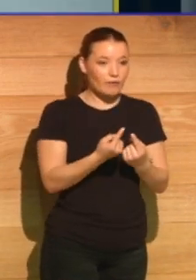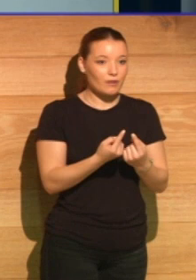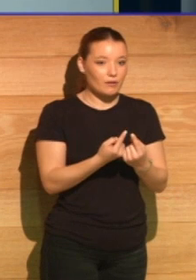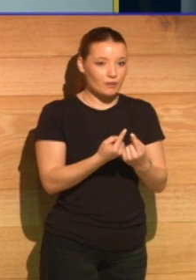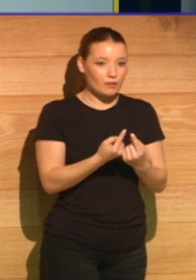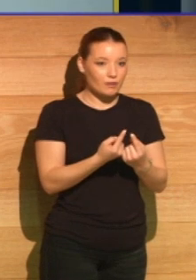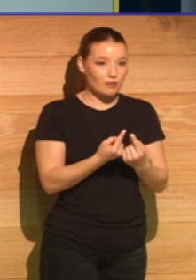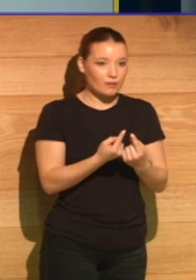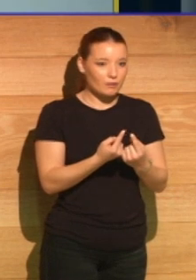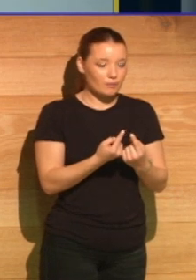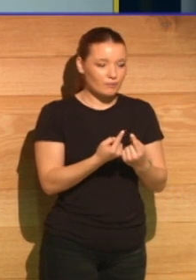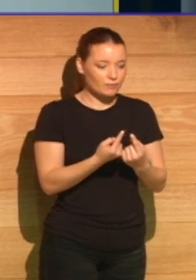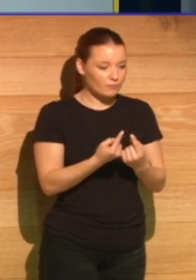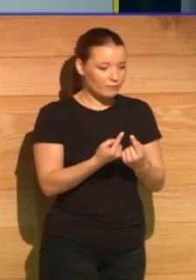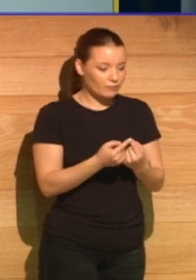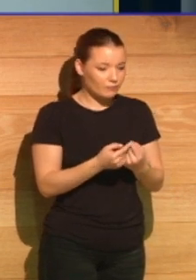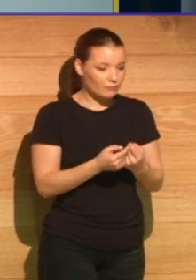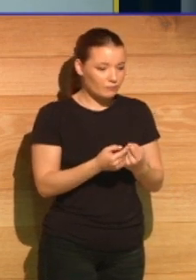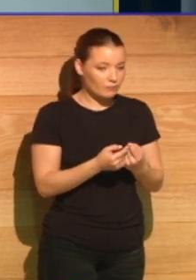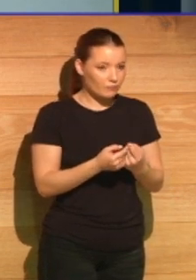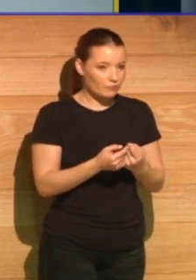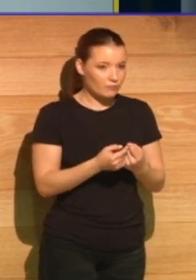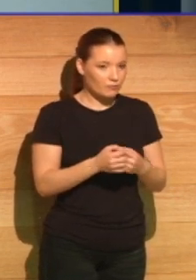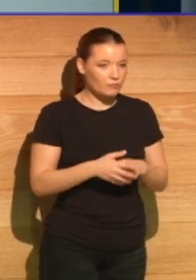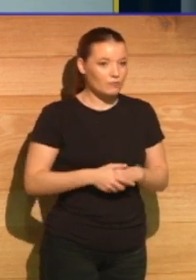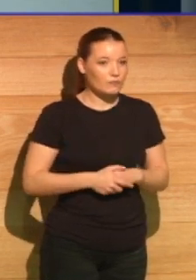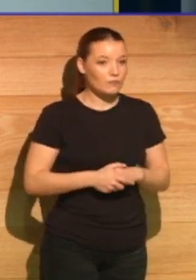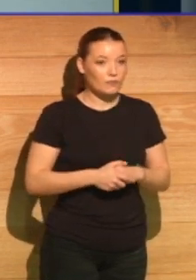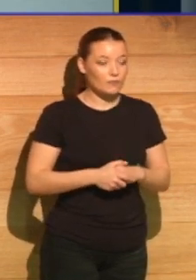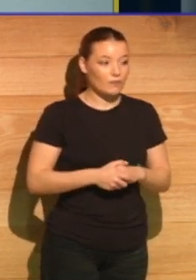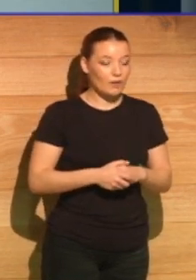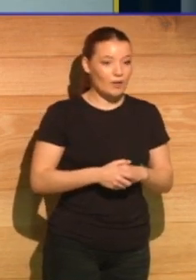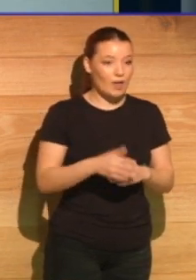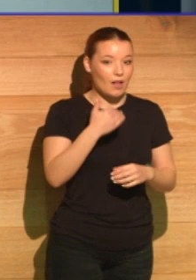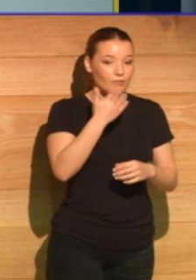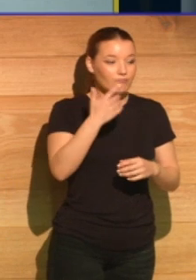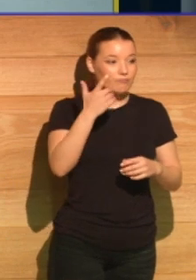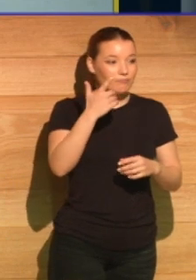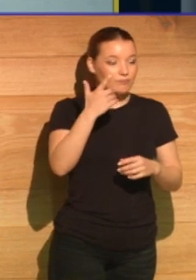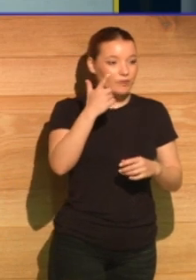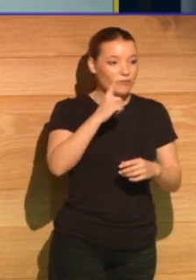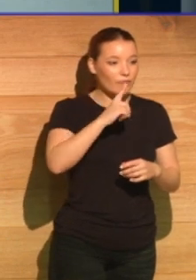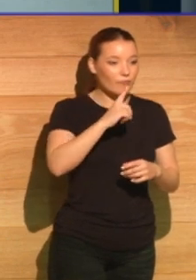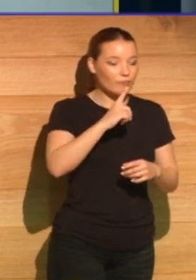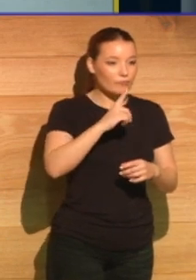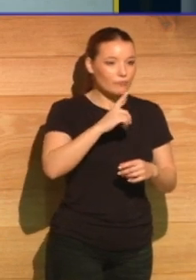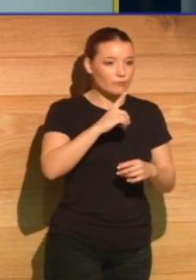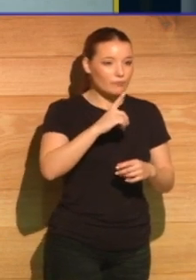he llevado ese mensaje. Cuando se insiste mucho en que vayamos científicas